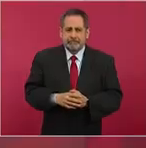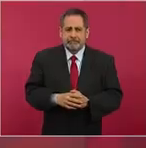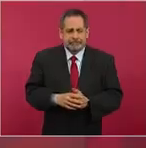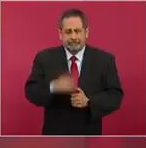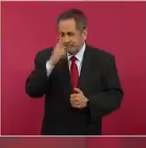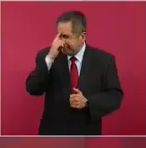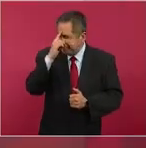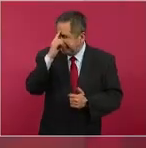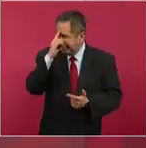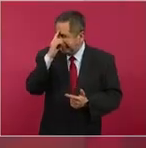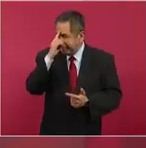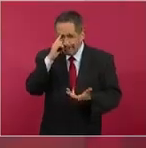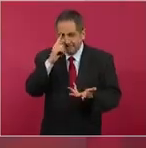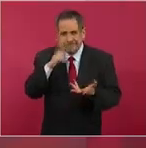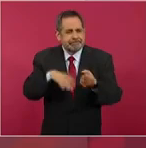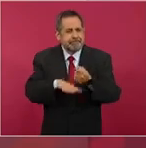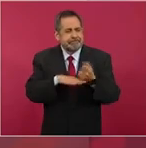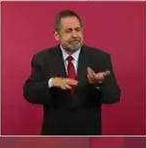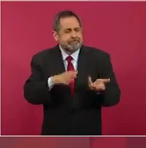elemental.